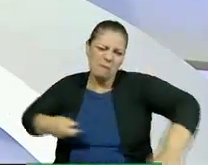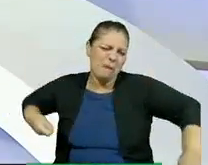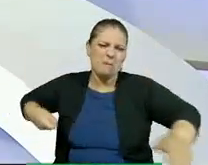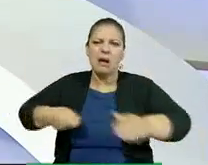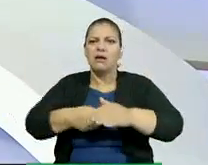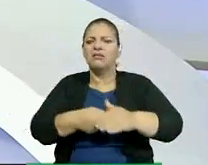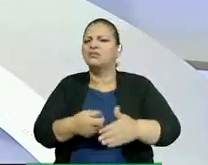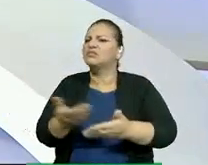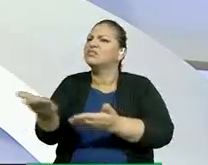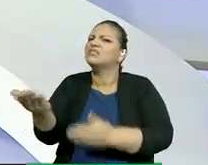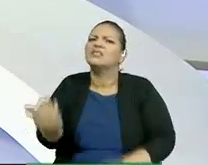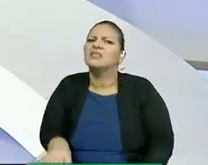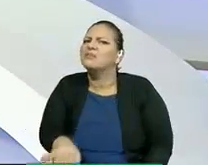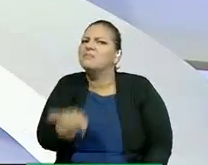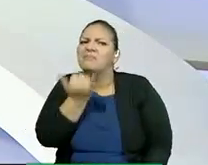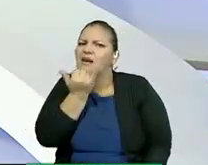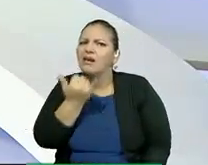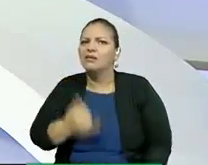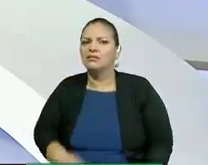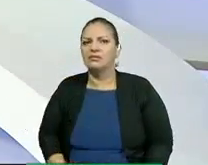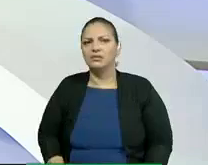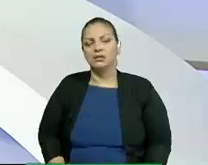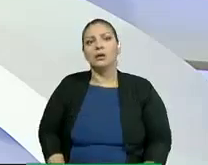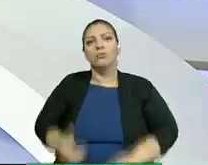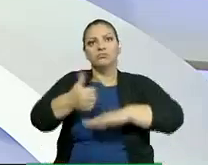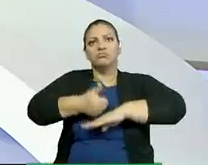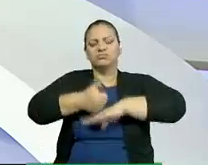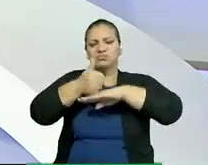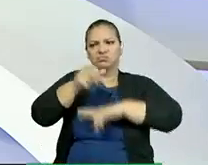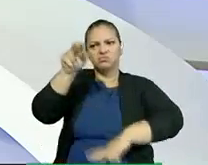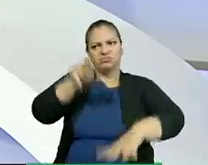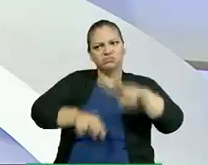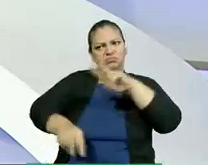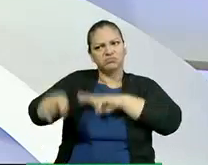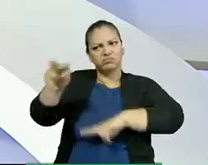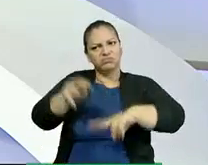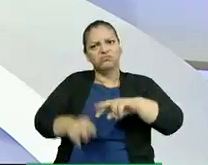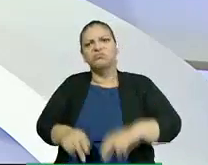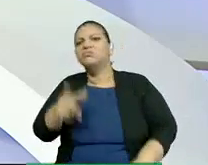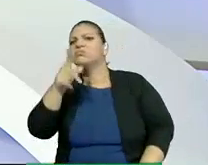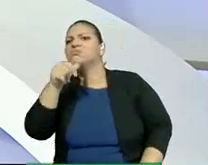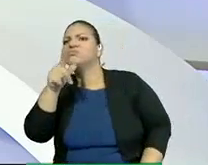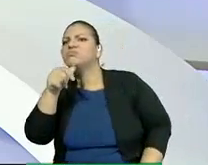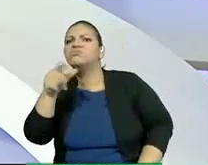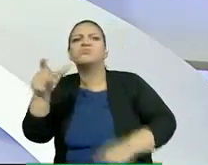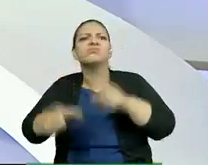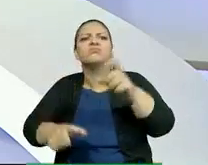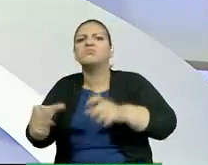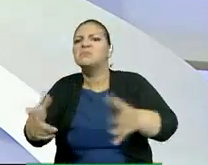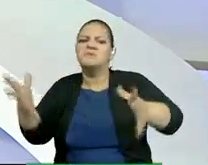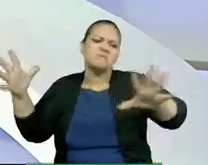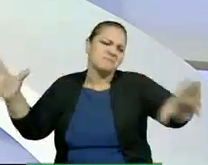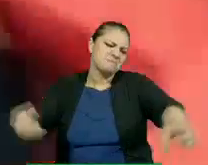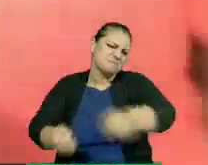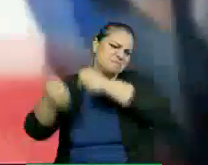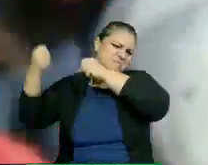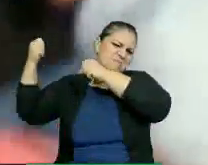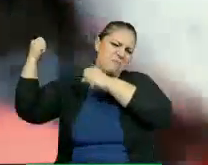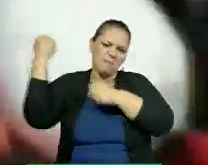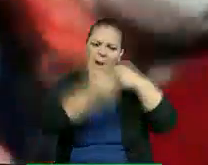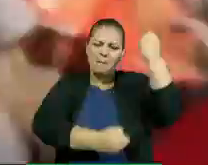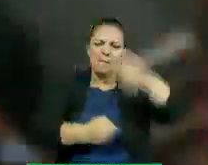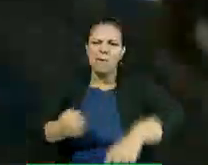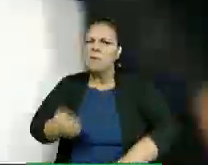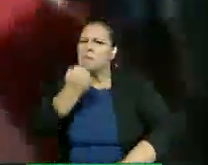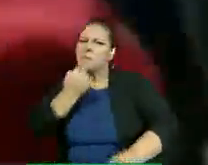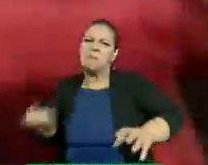ciudadanos no quedará en la impunidad y que los responsables serán identificados. Veamos. El rumor